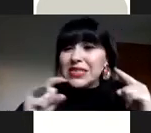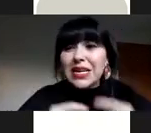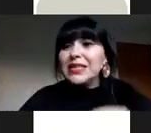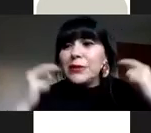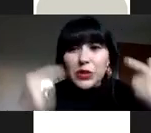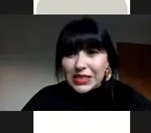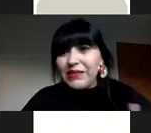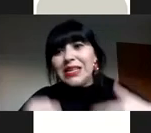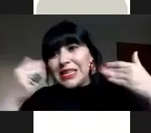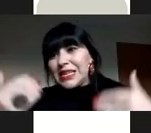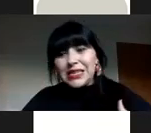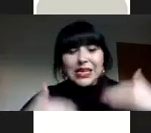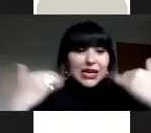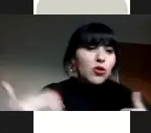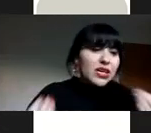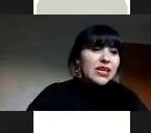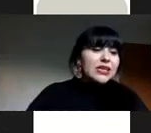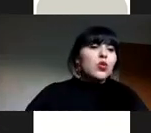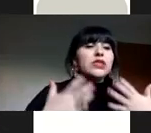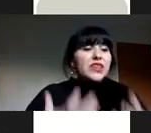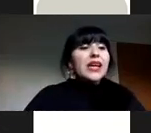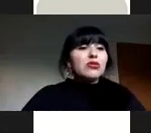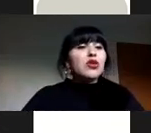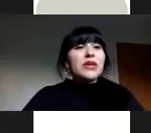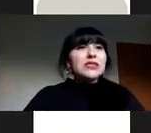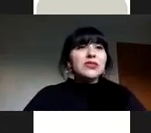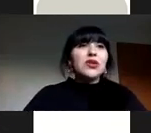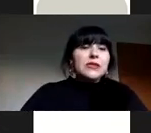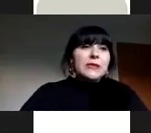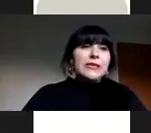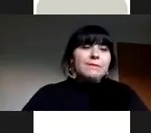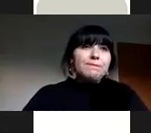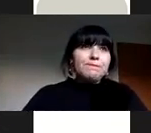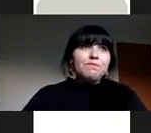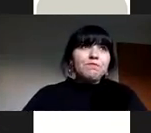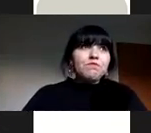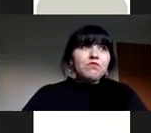que sea imposible ni que tengamos que justificarlo, solo pienso